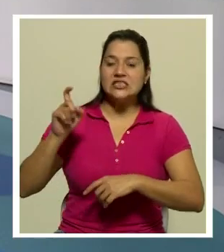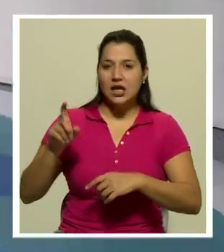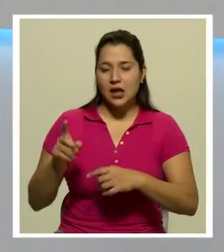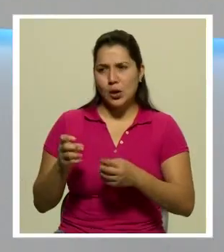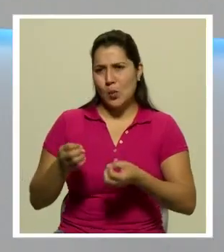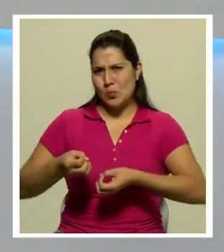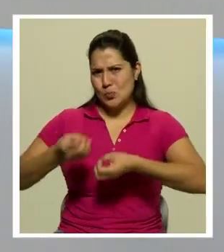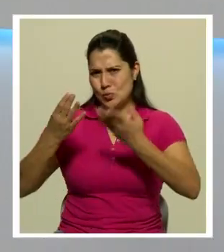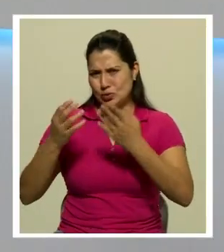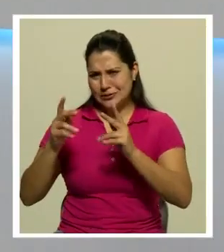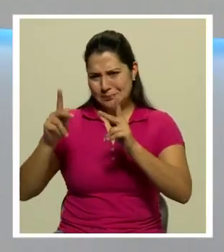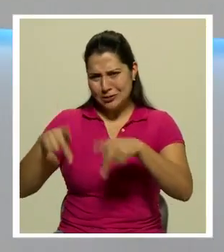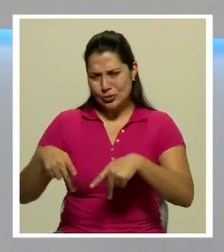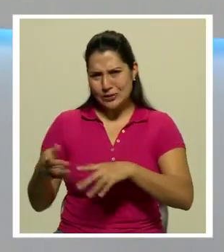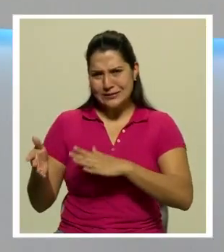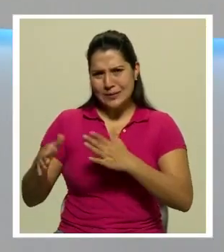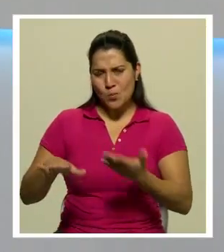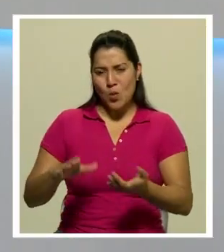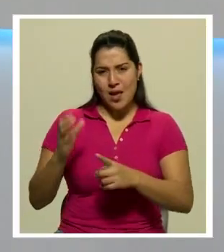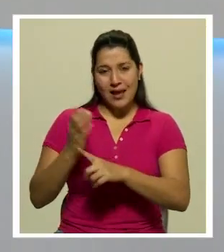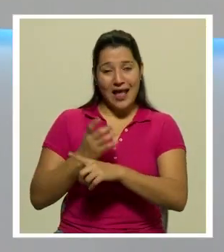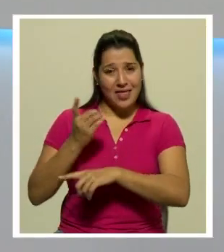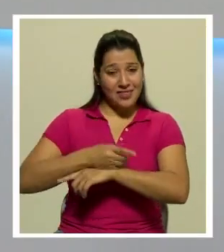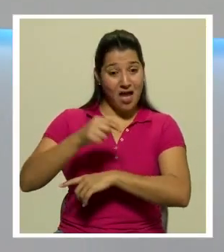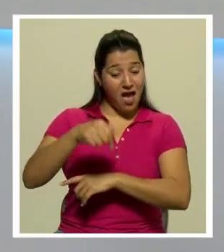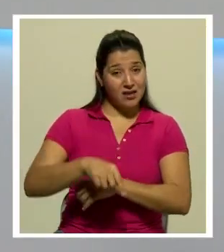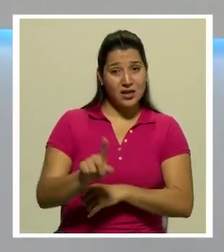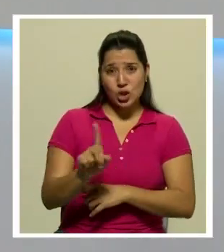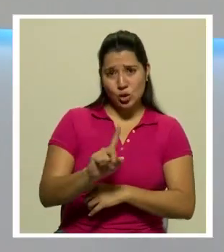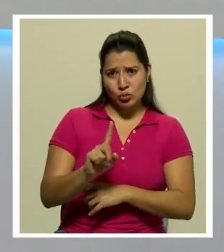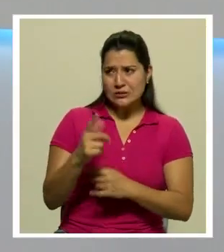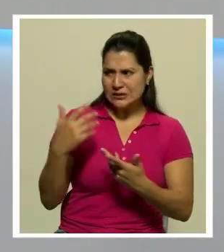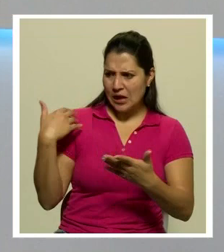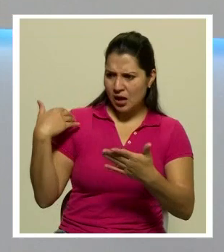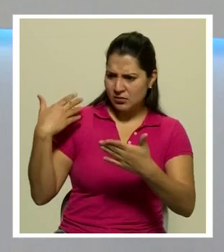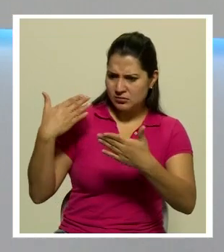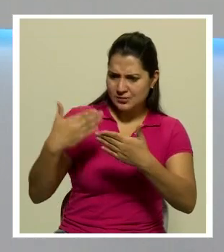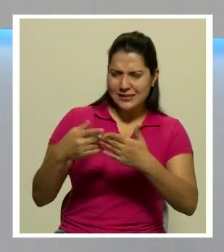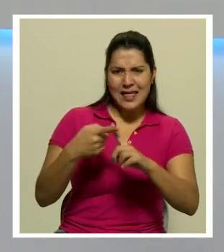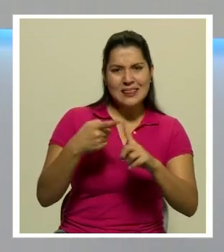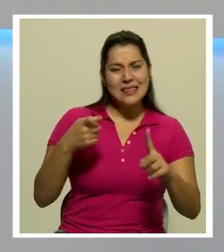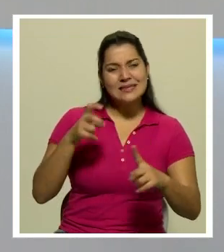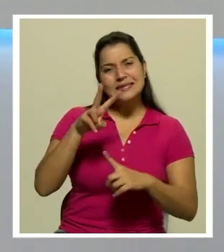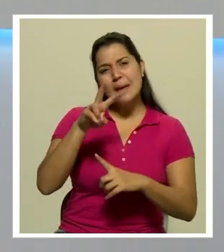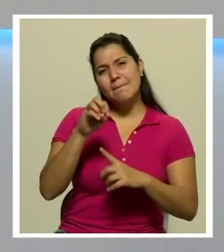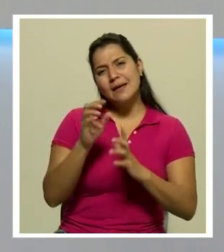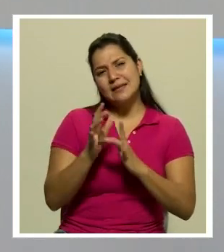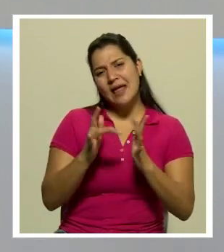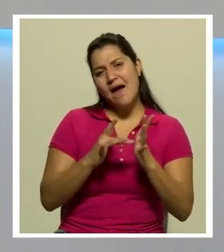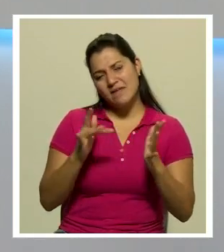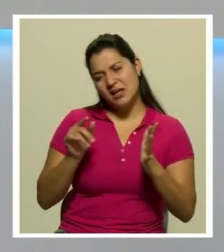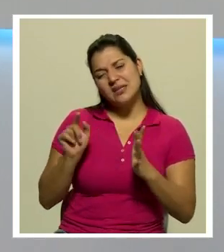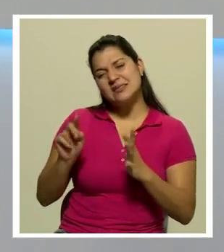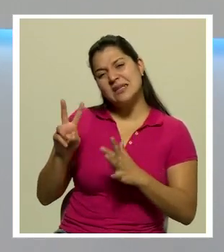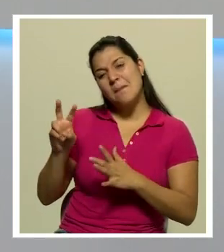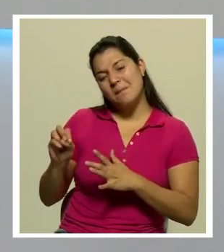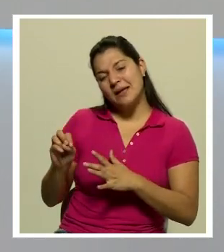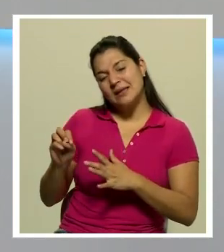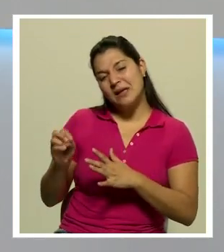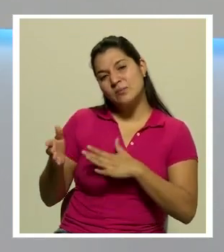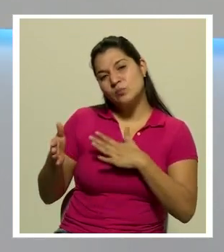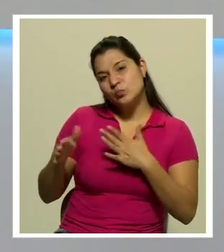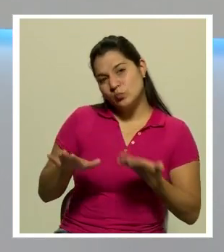que mueren cada 24 horas. Nosotros llevamos muchos días desde el 20, falleció lamentablemente la última